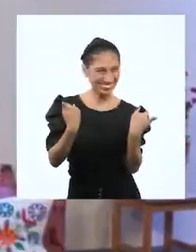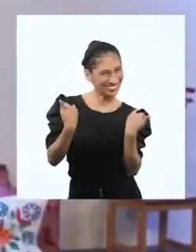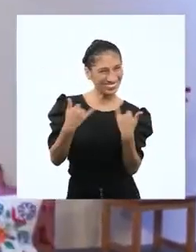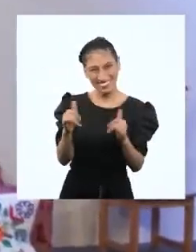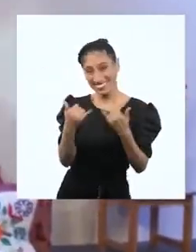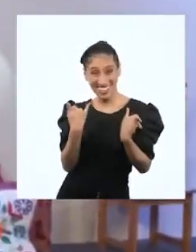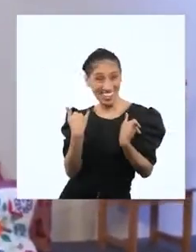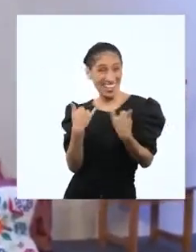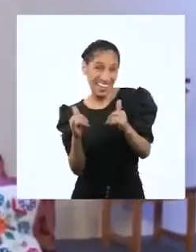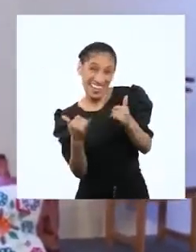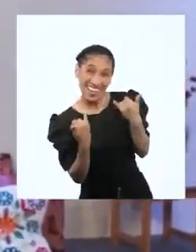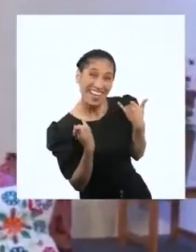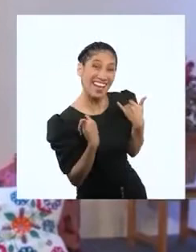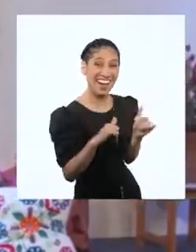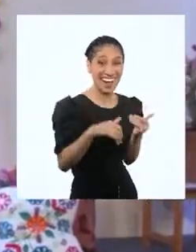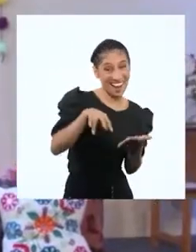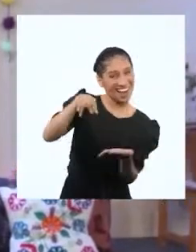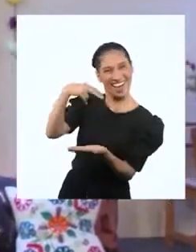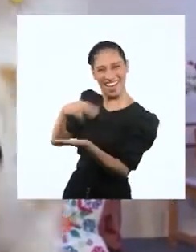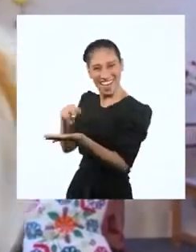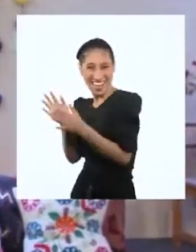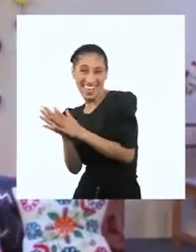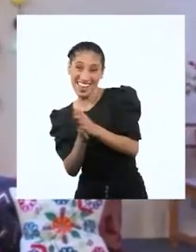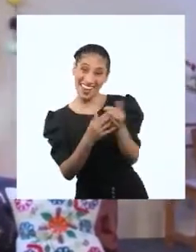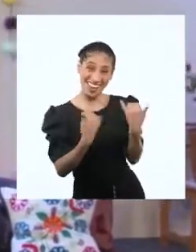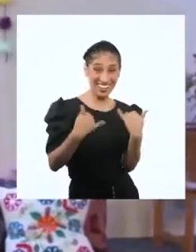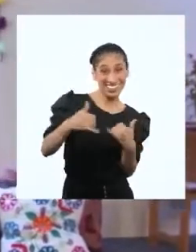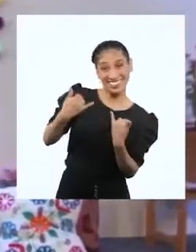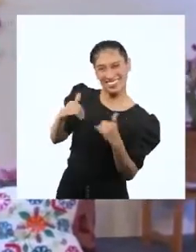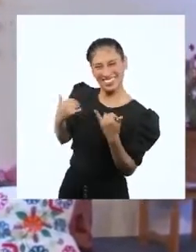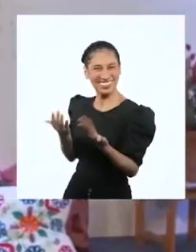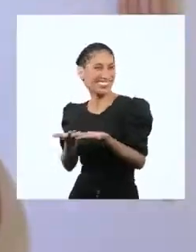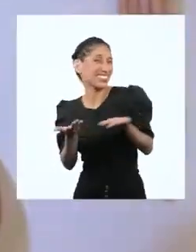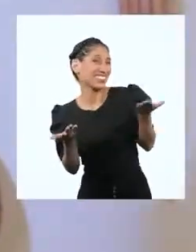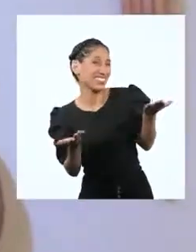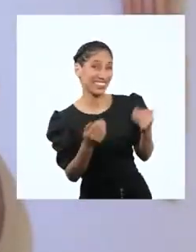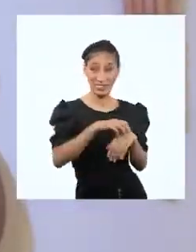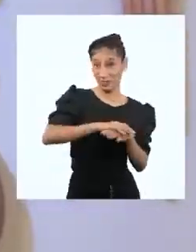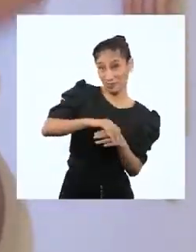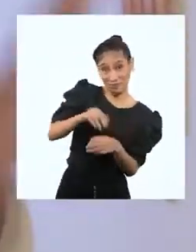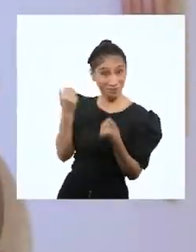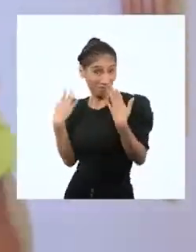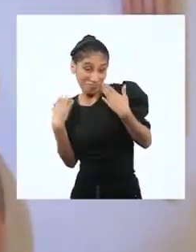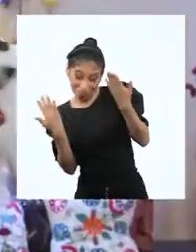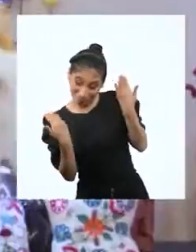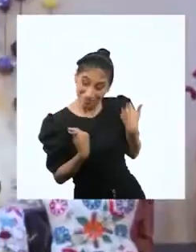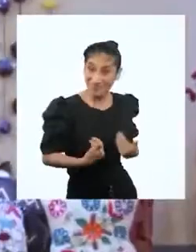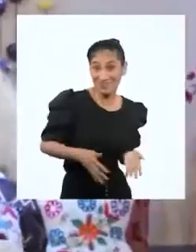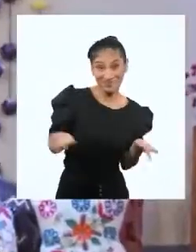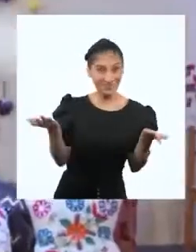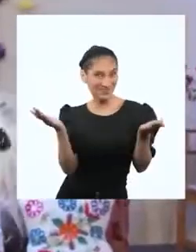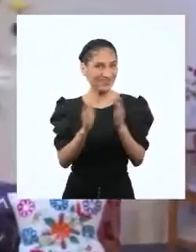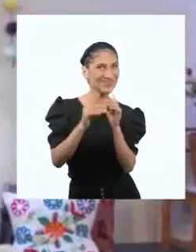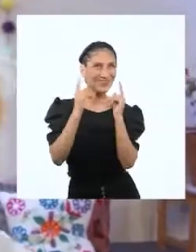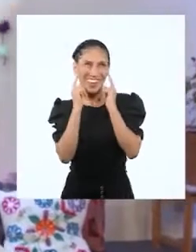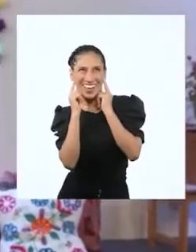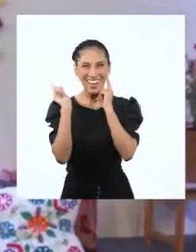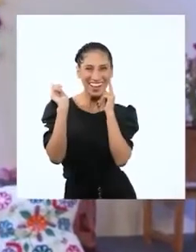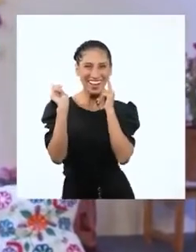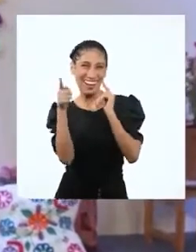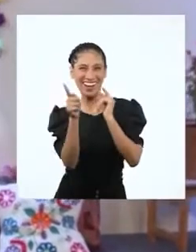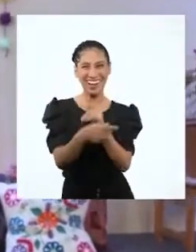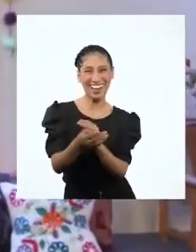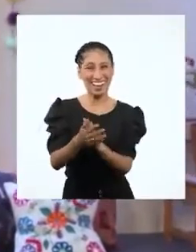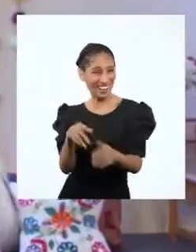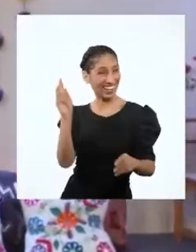Hoy te invito a jugar, divertirte sin parar. Solo tienes que moverte y a